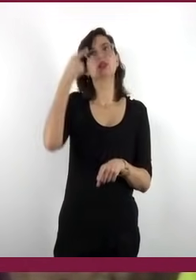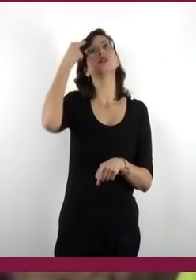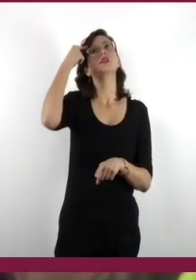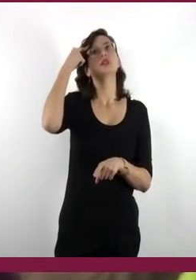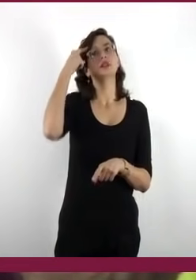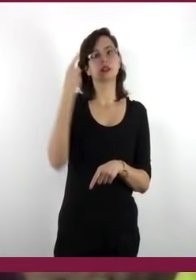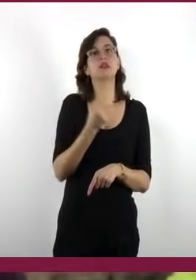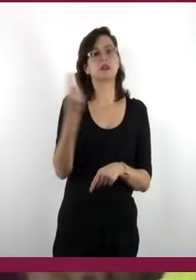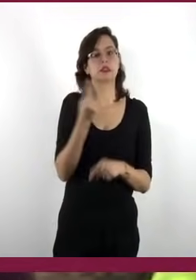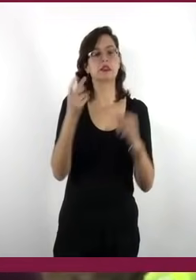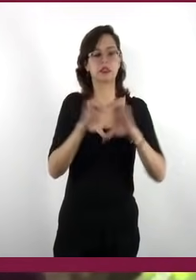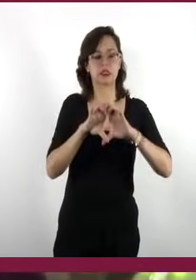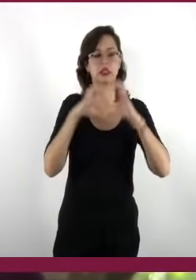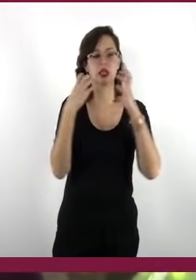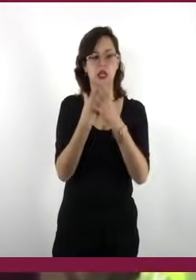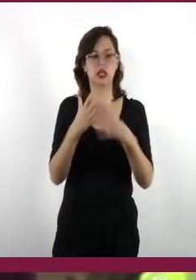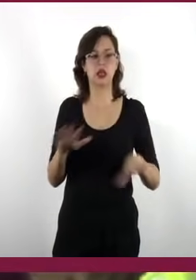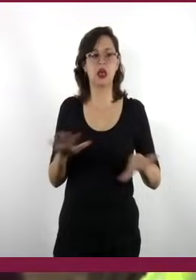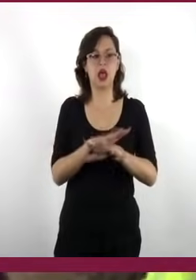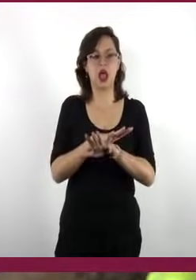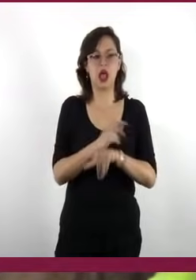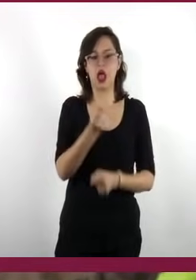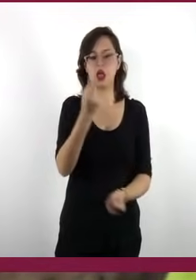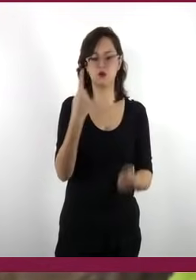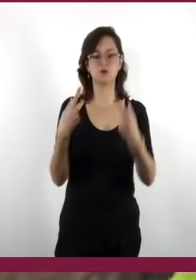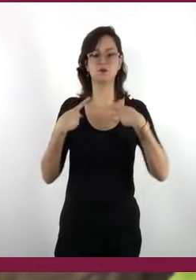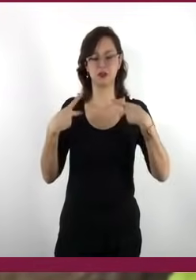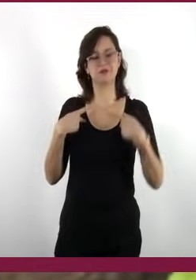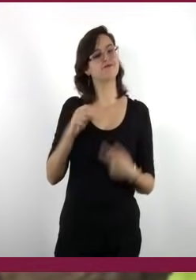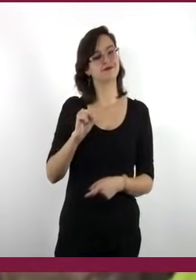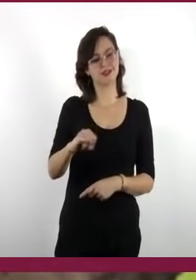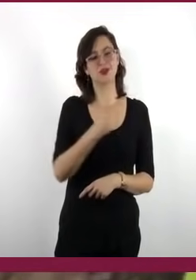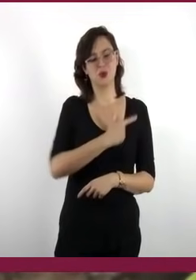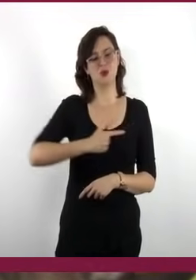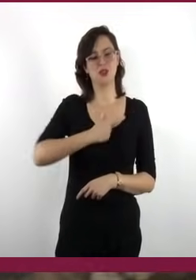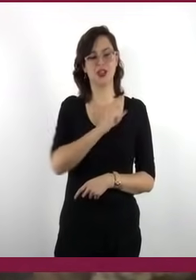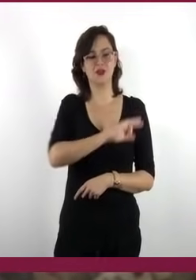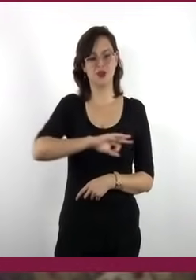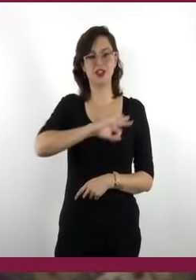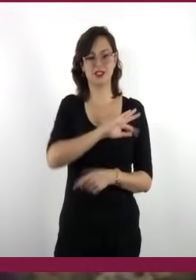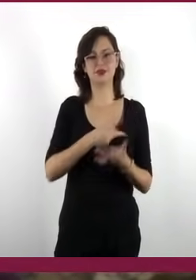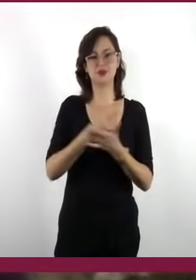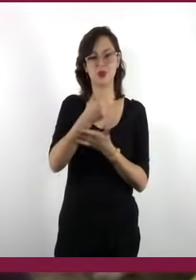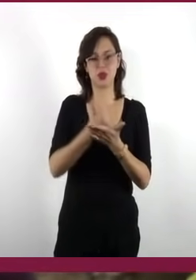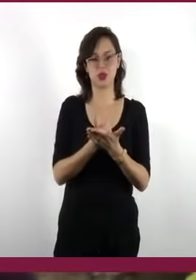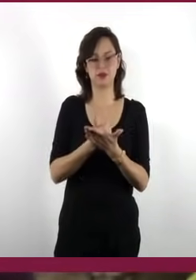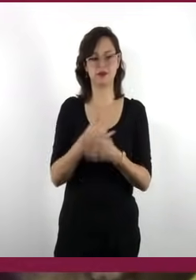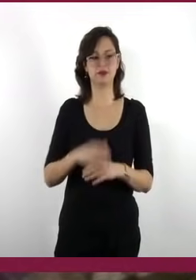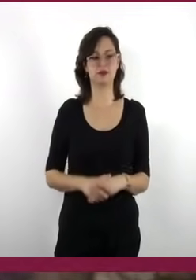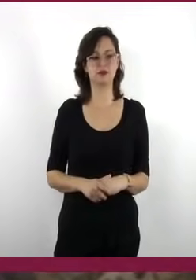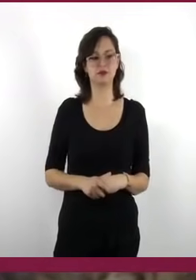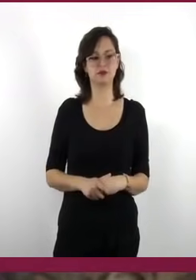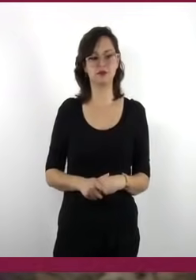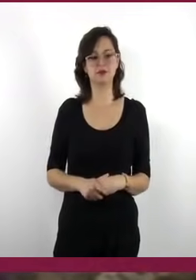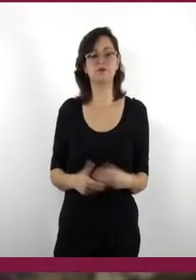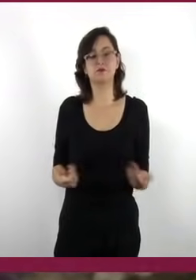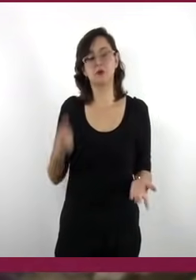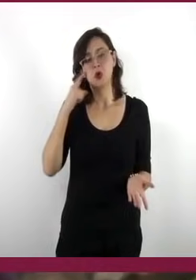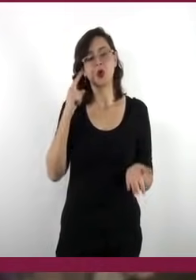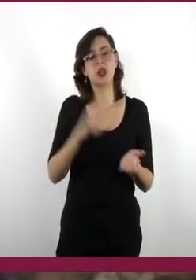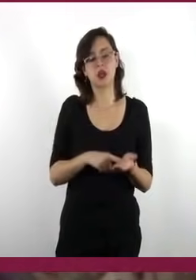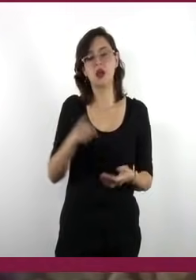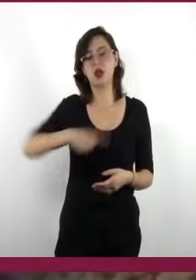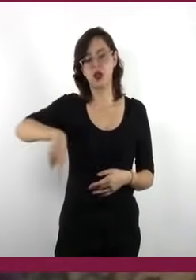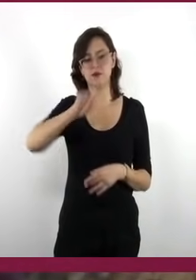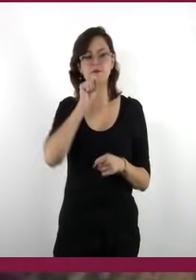planeta. Y alguna gente está feliz de que nosotros estamos haciendo este proyecto. Y yo creo que estaría un poco mejor que ellos